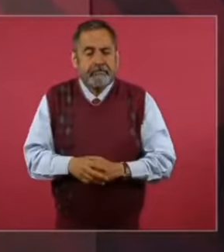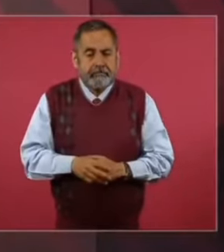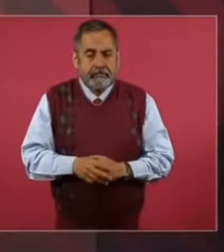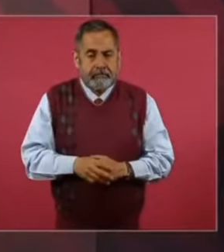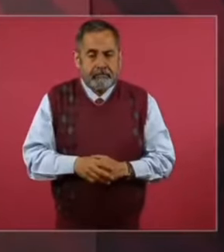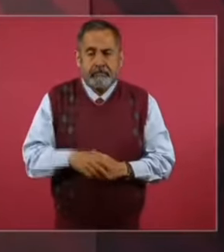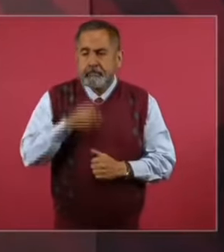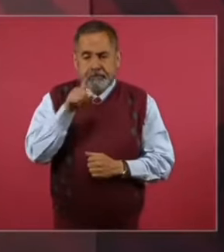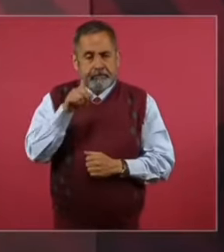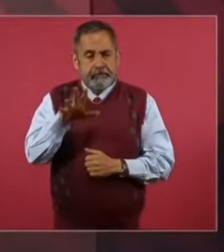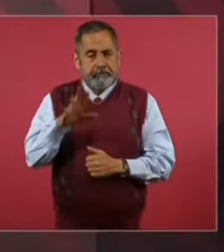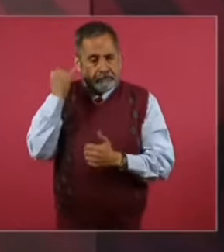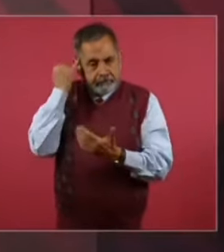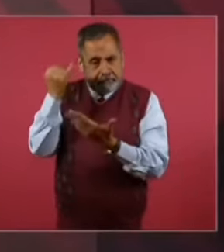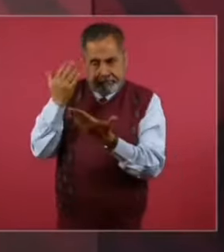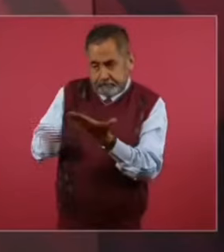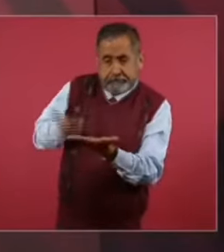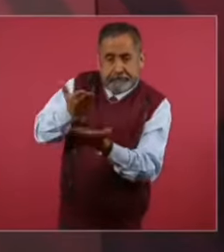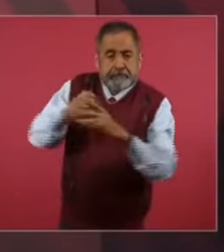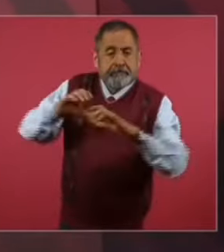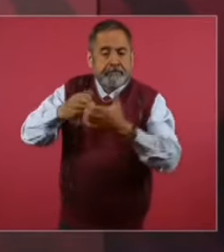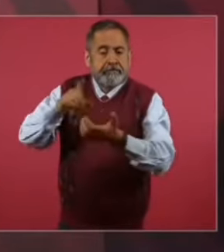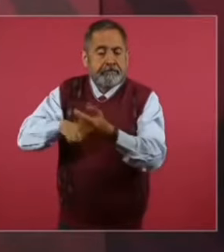Ahí está ya la iniciativa en el Congreso